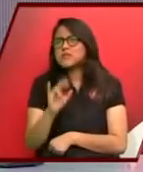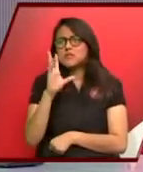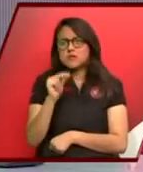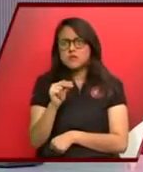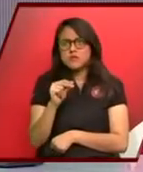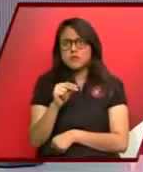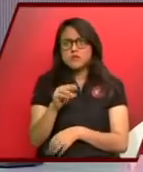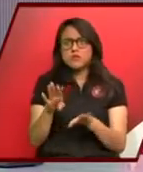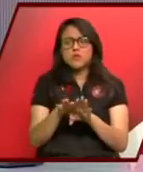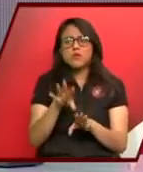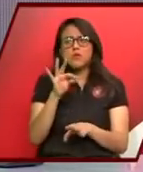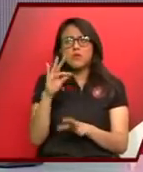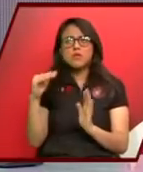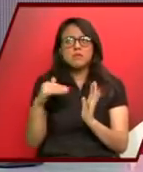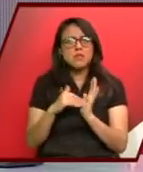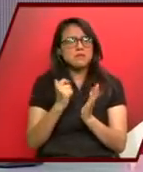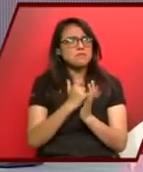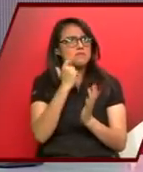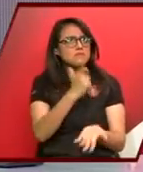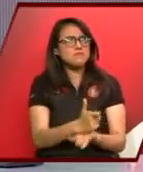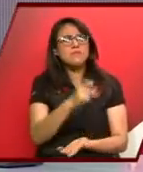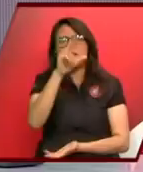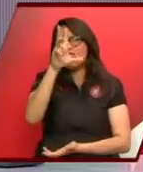los gastos de manejo deje 40 mil pesos. No.